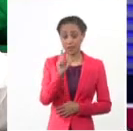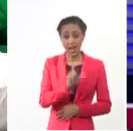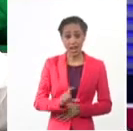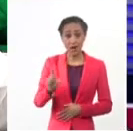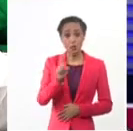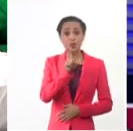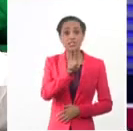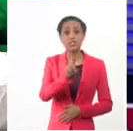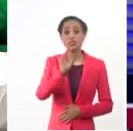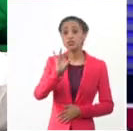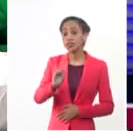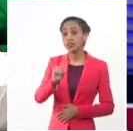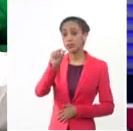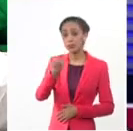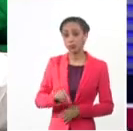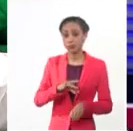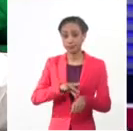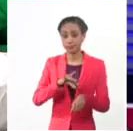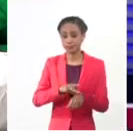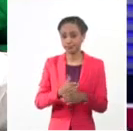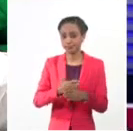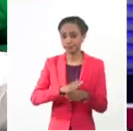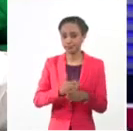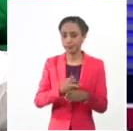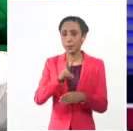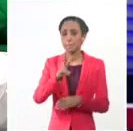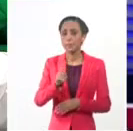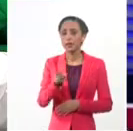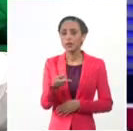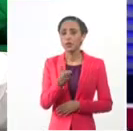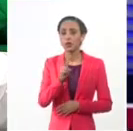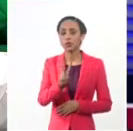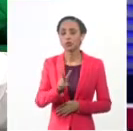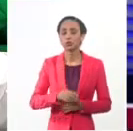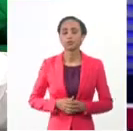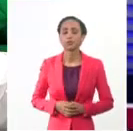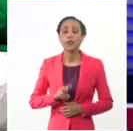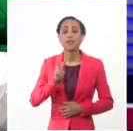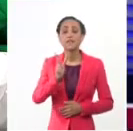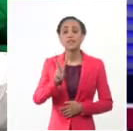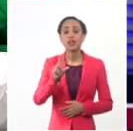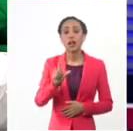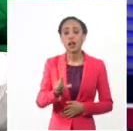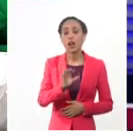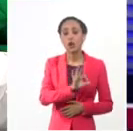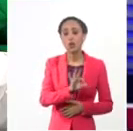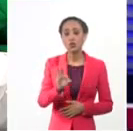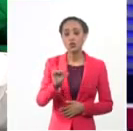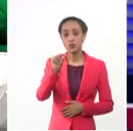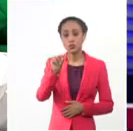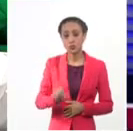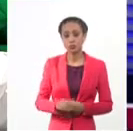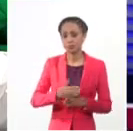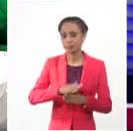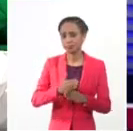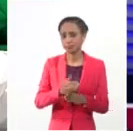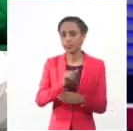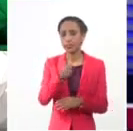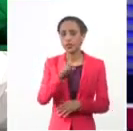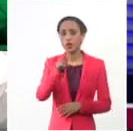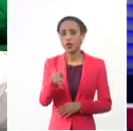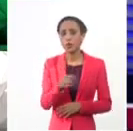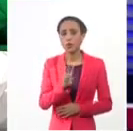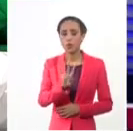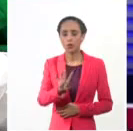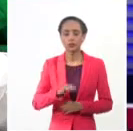170 casos, el 20,2%, Villa Clara con 88 casos, el 10,4%, La